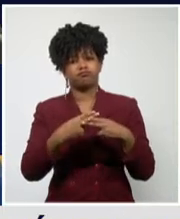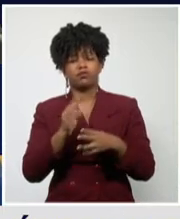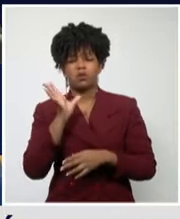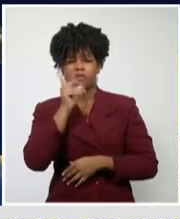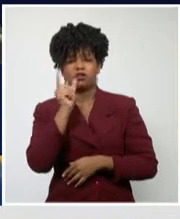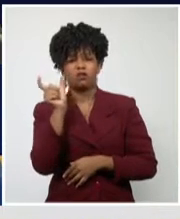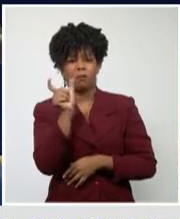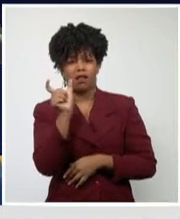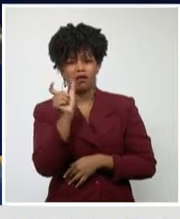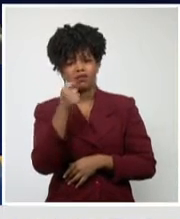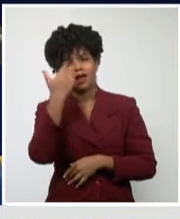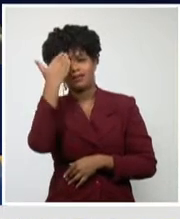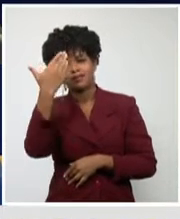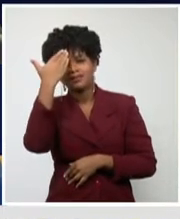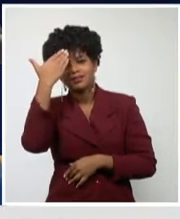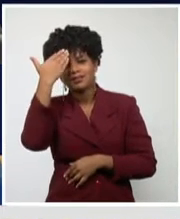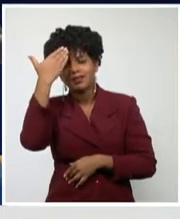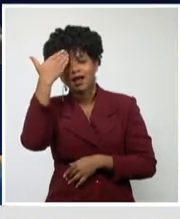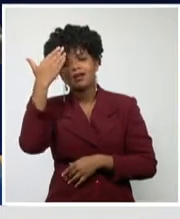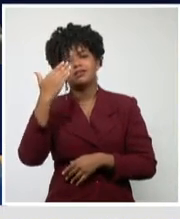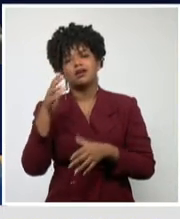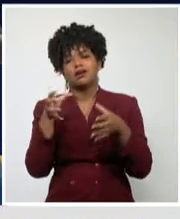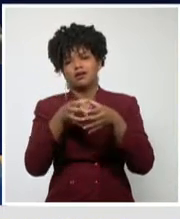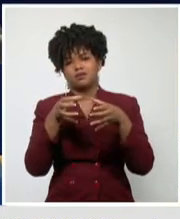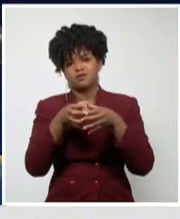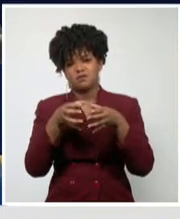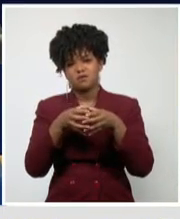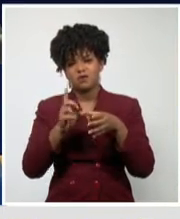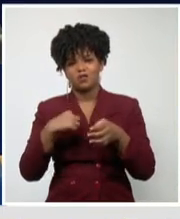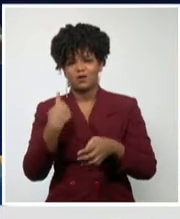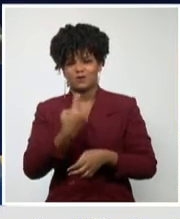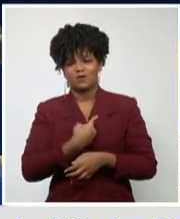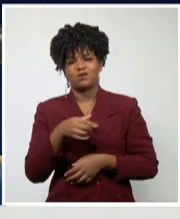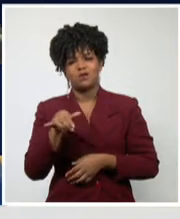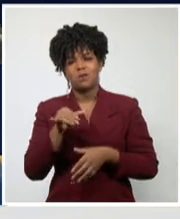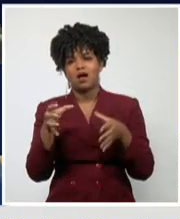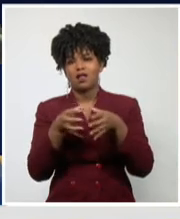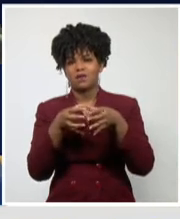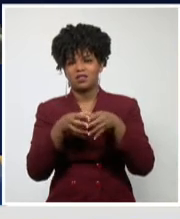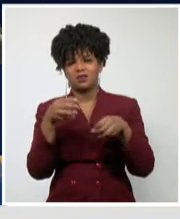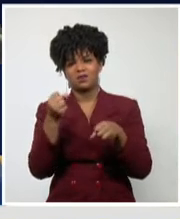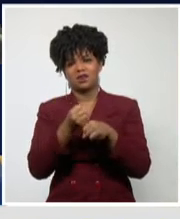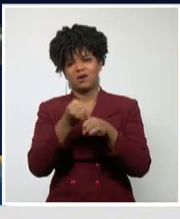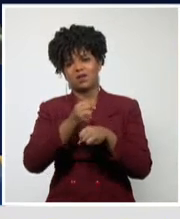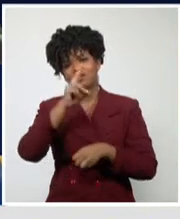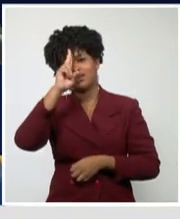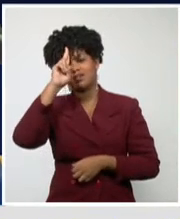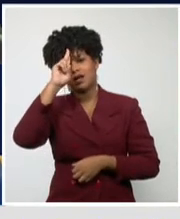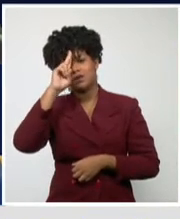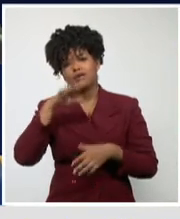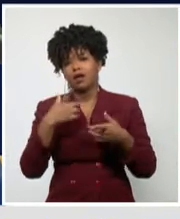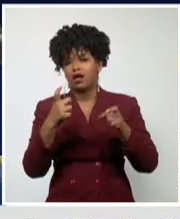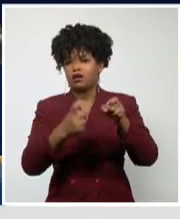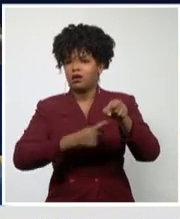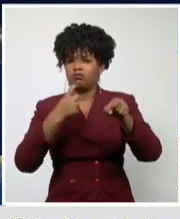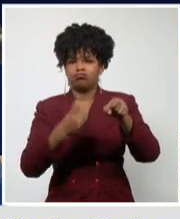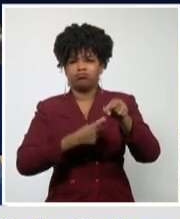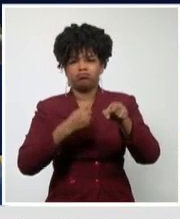agradecimiento en nombre de este colectivo y el colectivo de trabajadores de la salud que batallan en esta